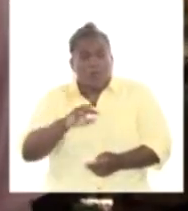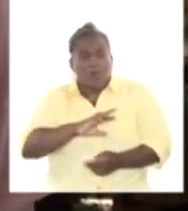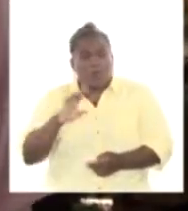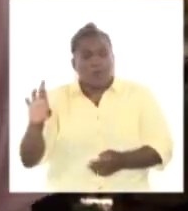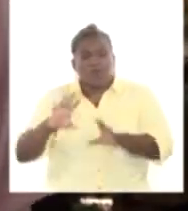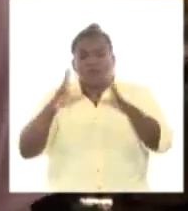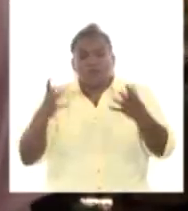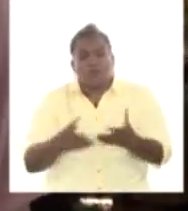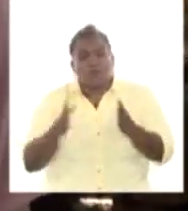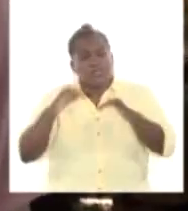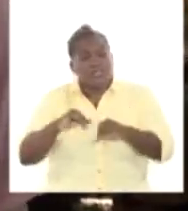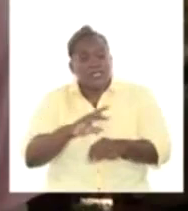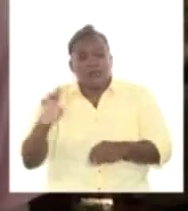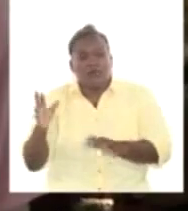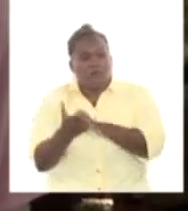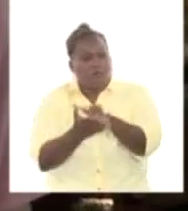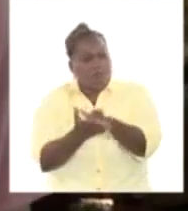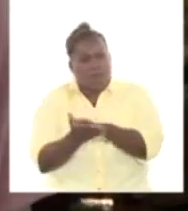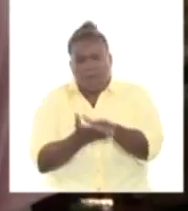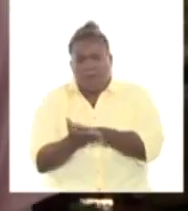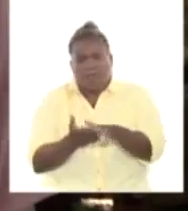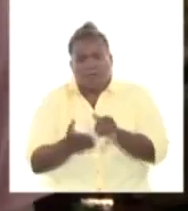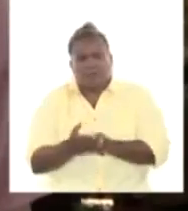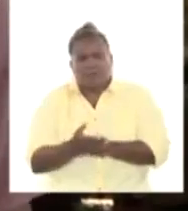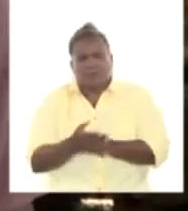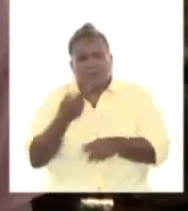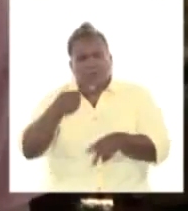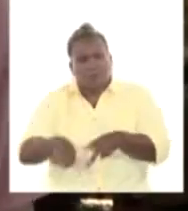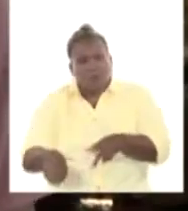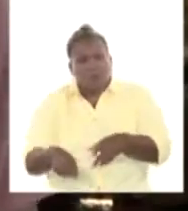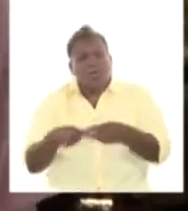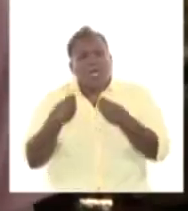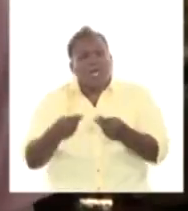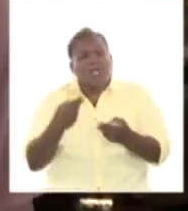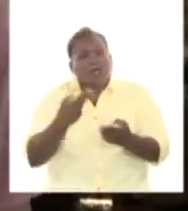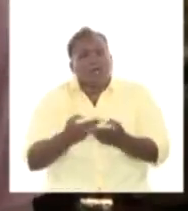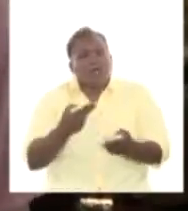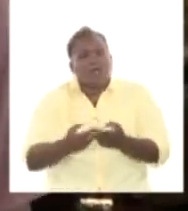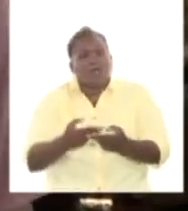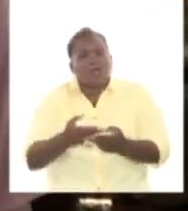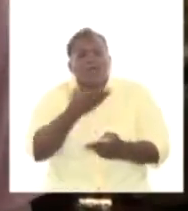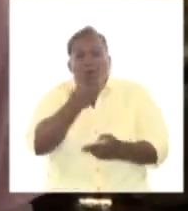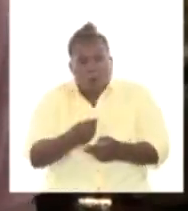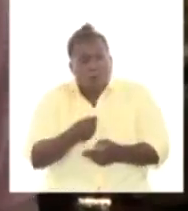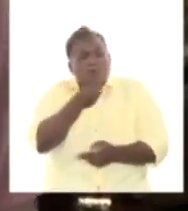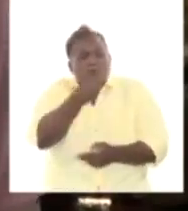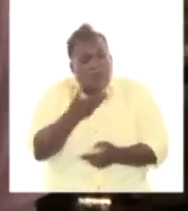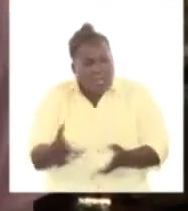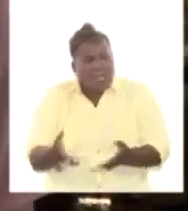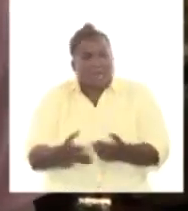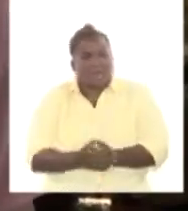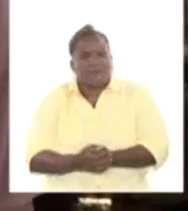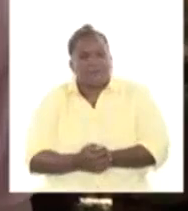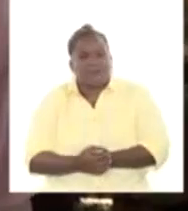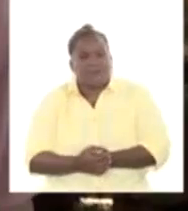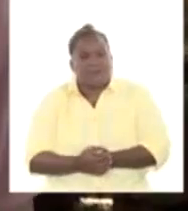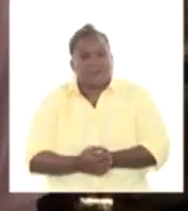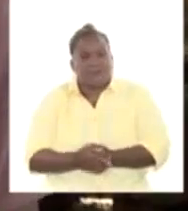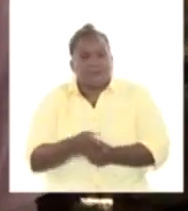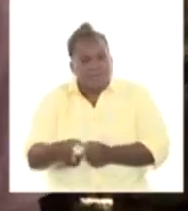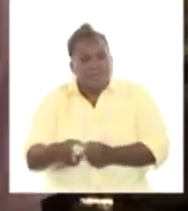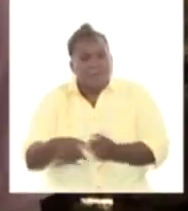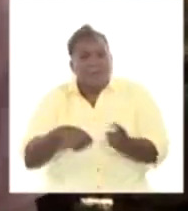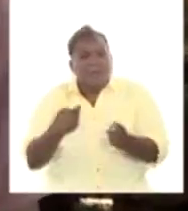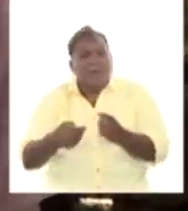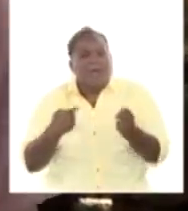todo y sin la revolución nada. Y en lo otro, en la juventud. Hay que dar un voto de confianza a la juventud. Sí se puede. Y bueno, vamos a tratar de hacer